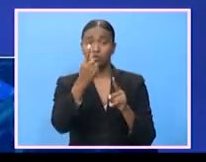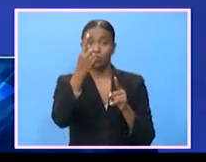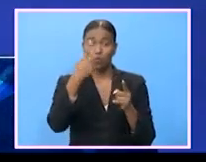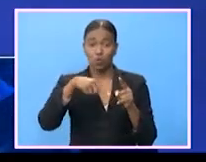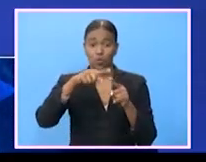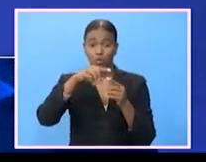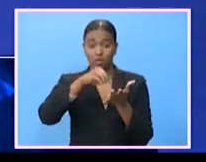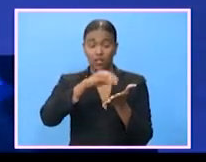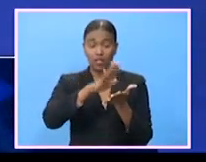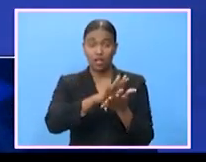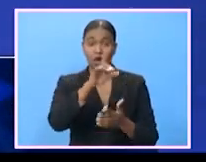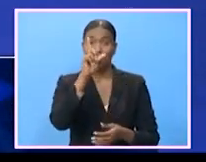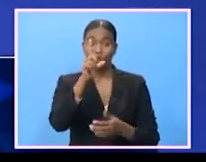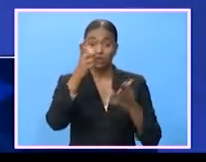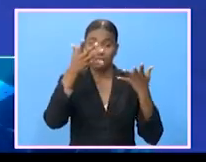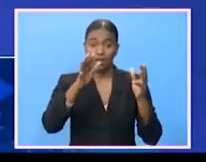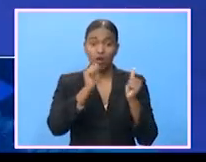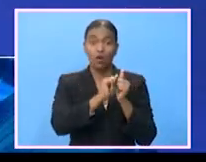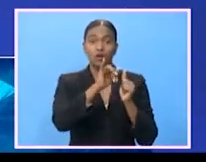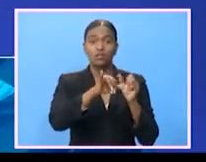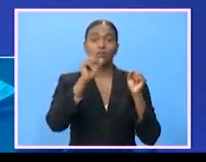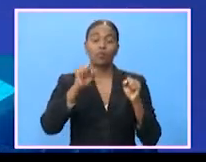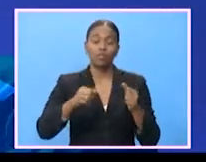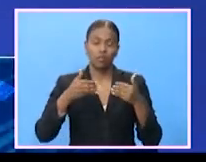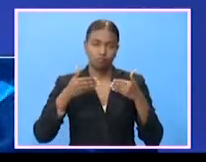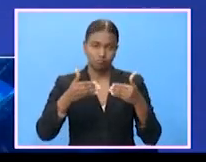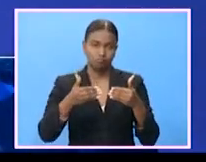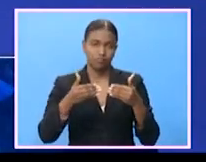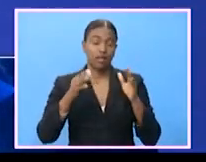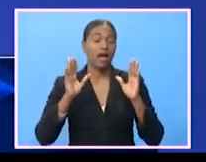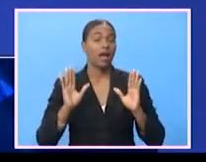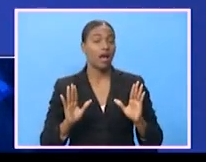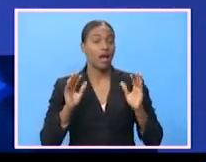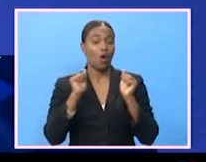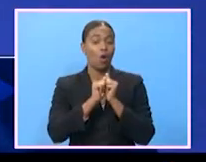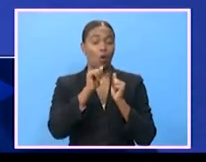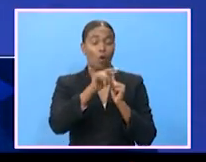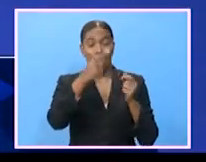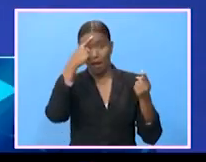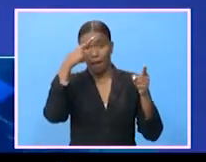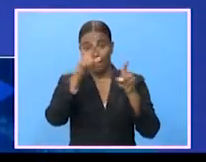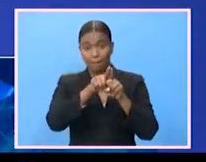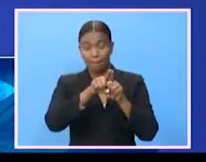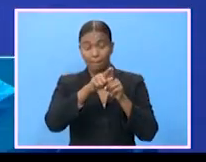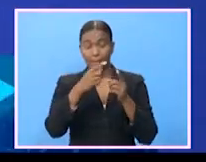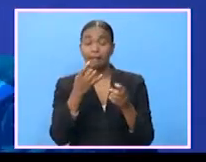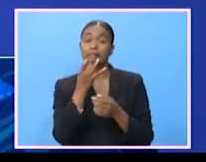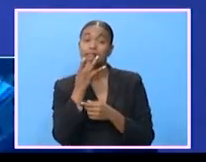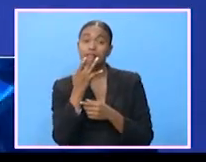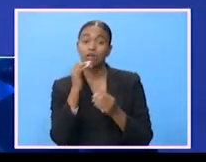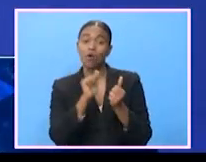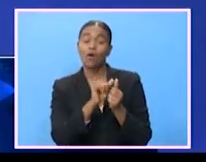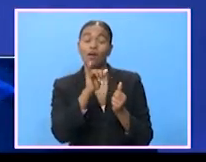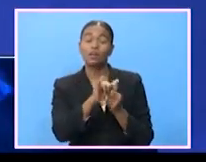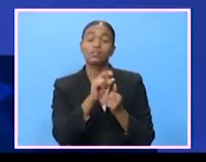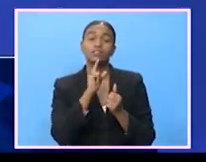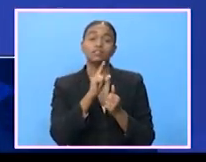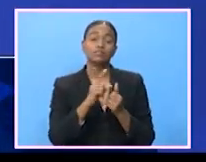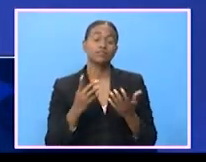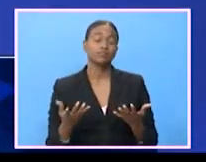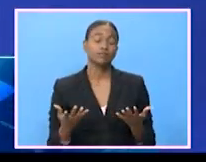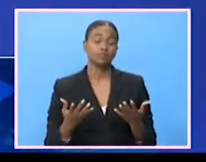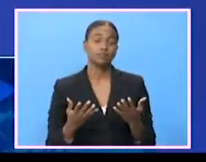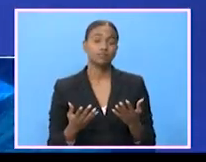registrado uno, pues ya con eso podían pasar. Ahora, a través del pacto eléctrico, a través de lo que es